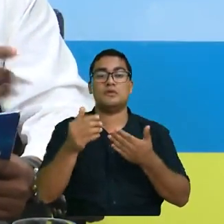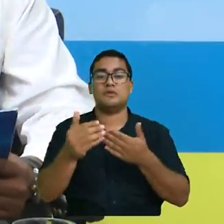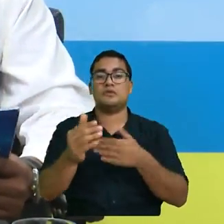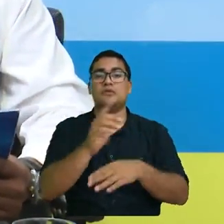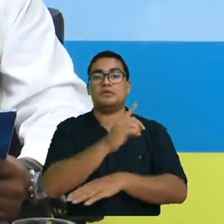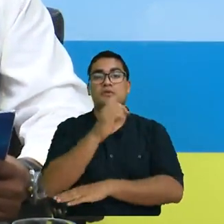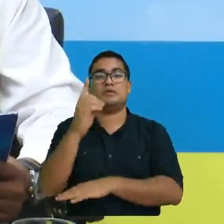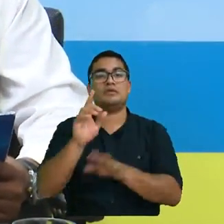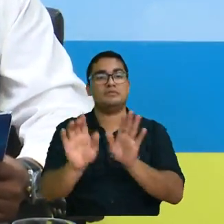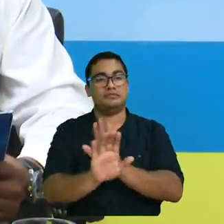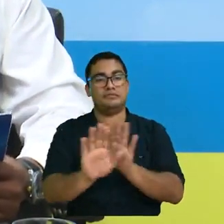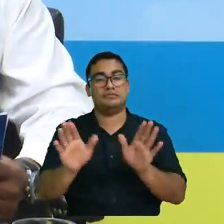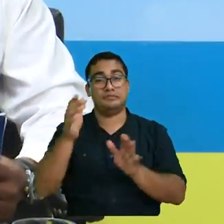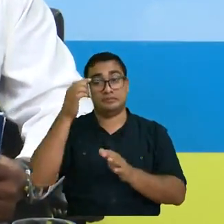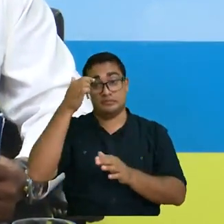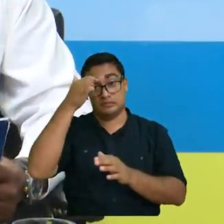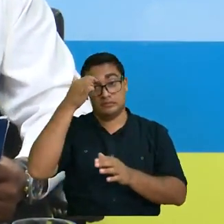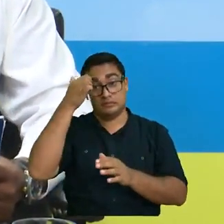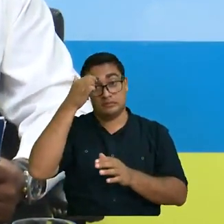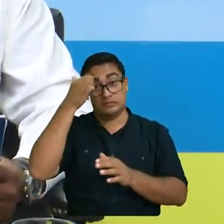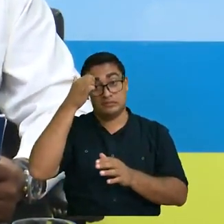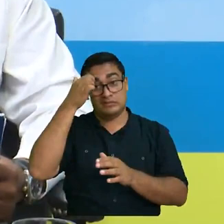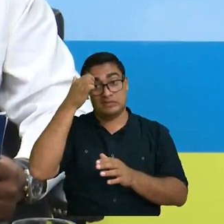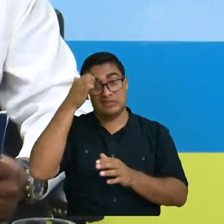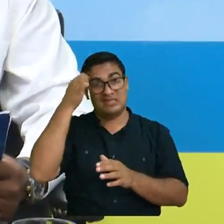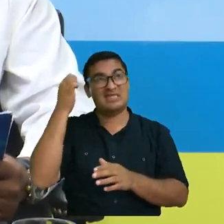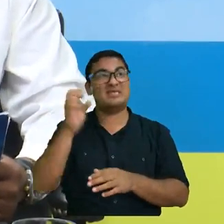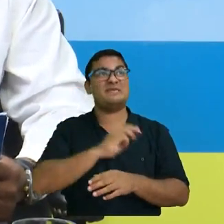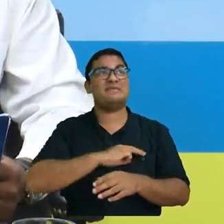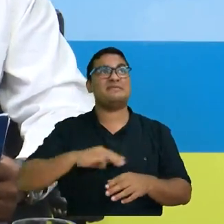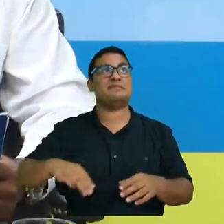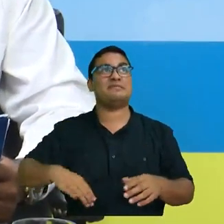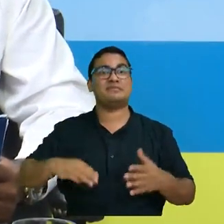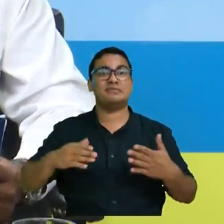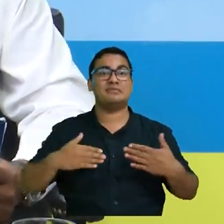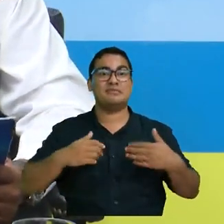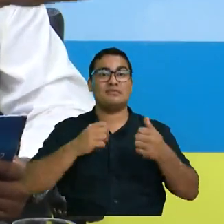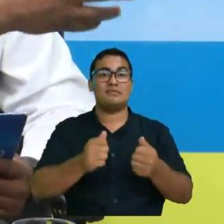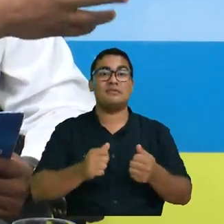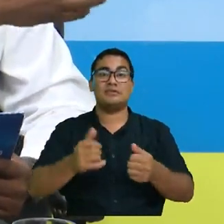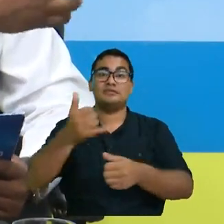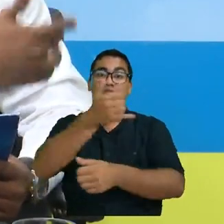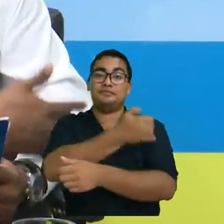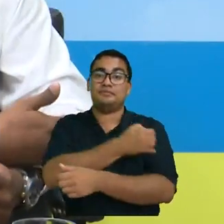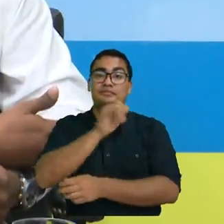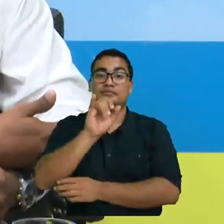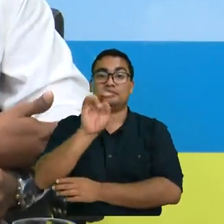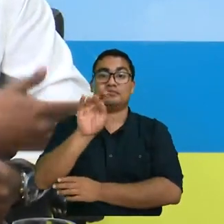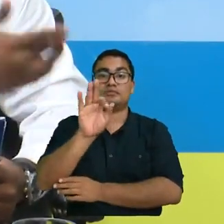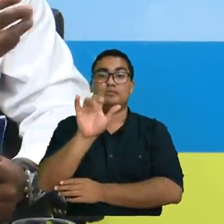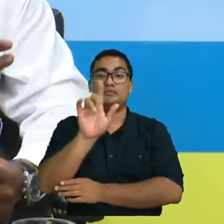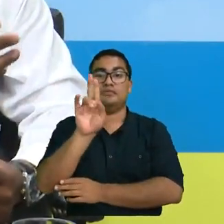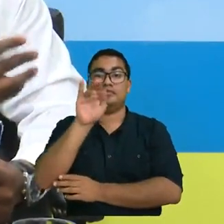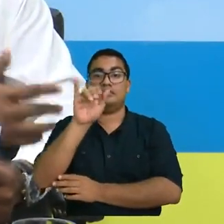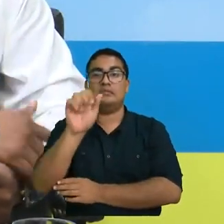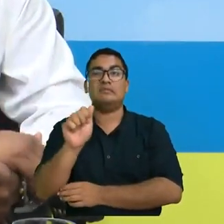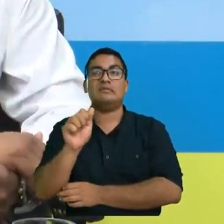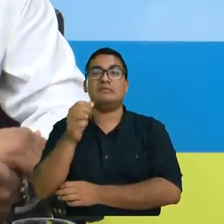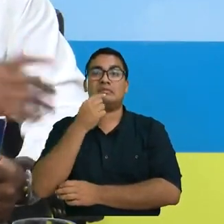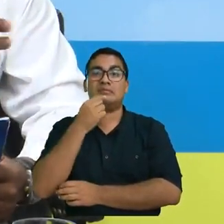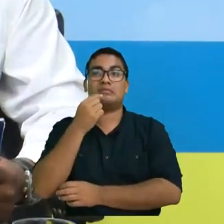concluir. Ustedes, el Ministerio de Salud, están ofreciendo la vacuna contra la influenza. También se está produciendo, creo, en aquí una